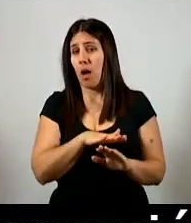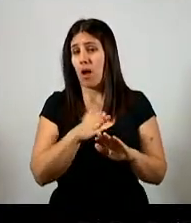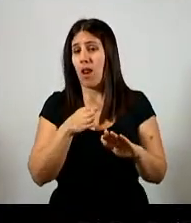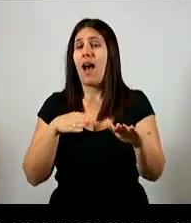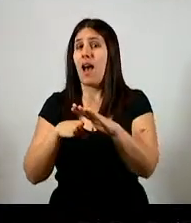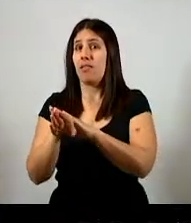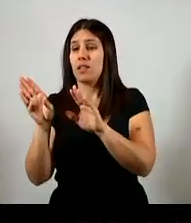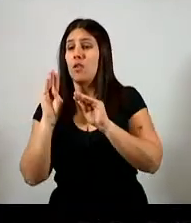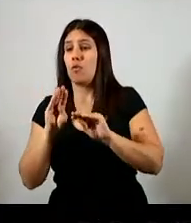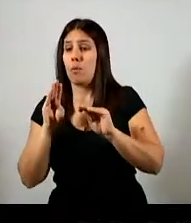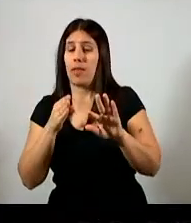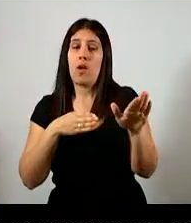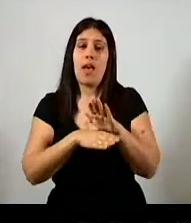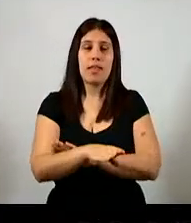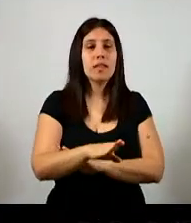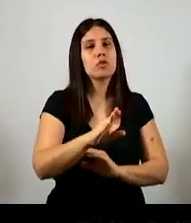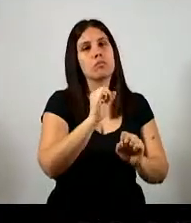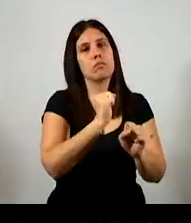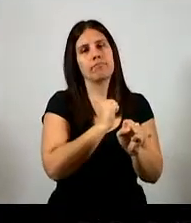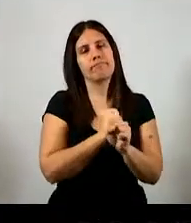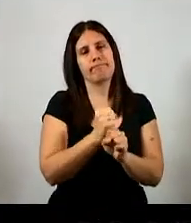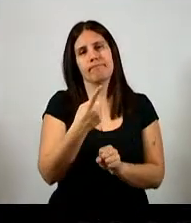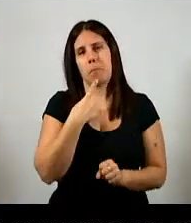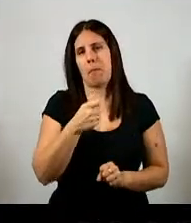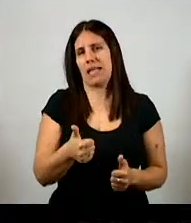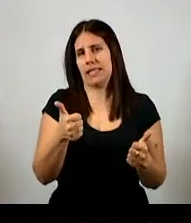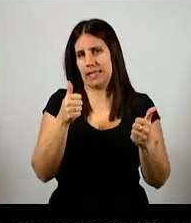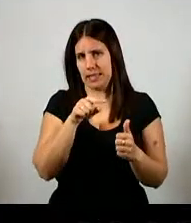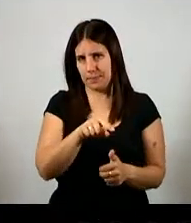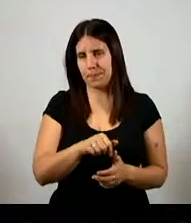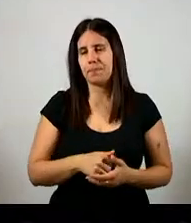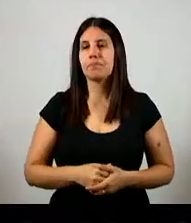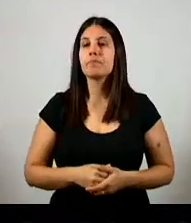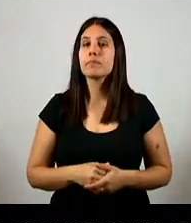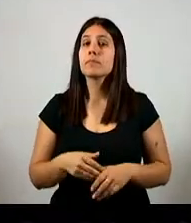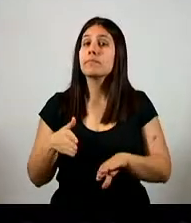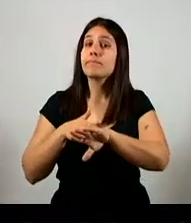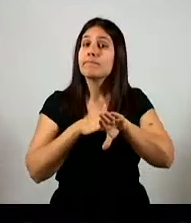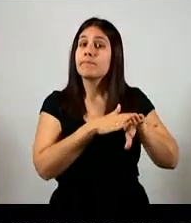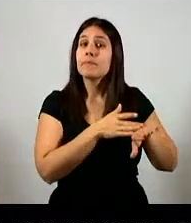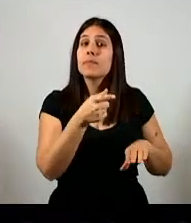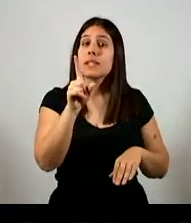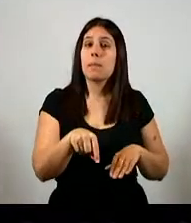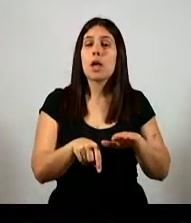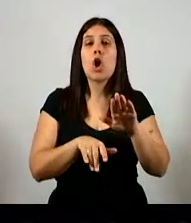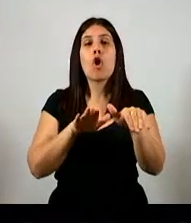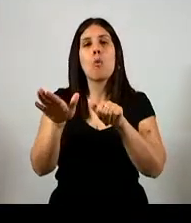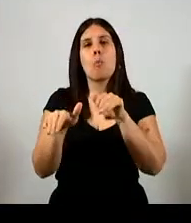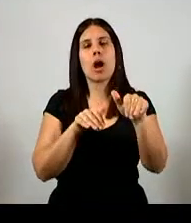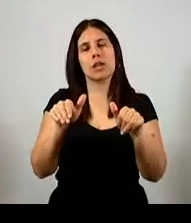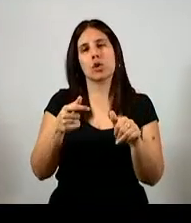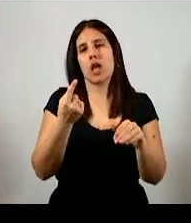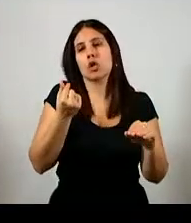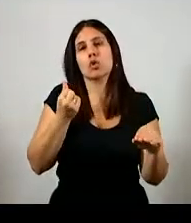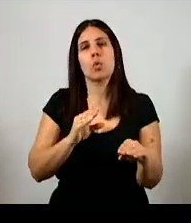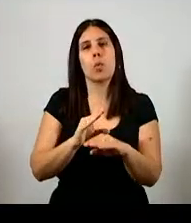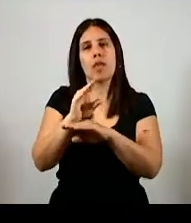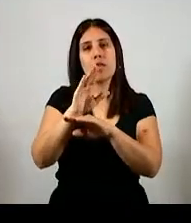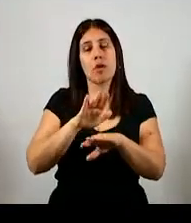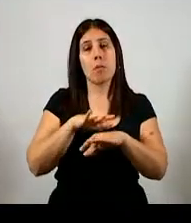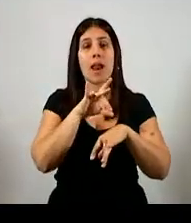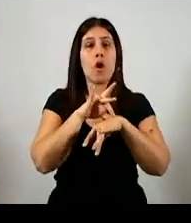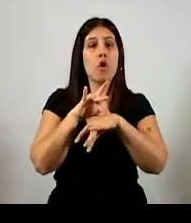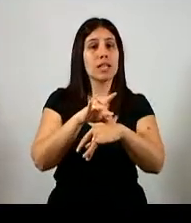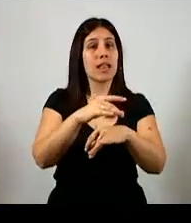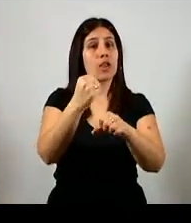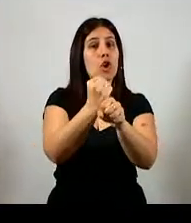formación como al empleo. Por otro lado, hemos aprobado la convocatoria de subvenciones para acciones de orientación laboral